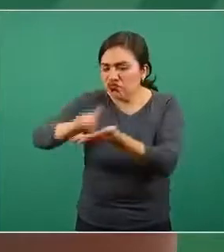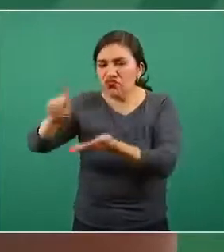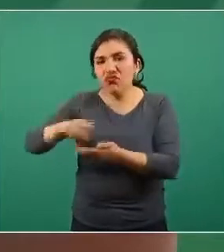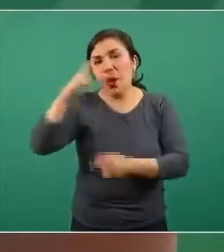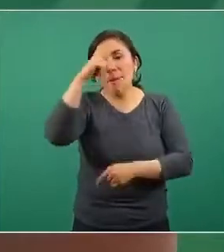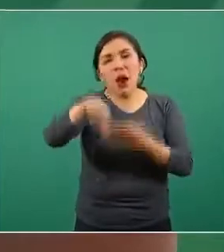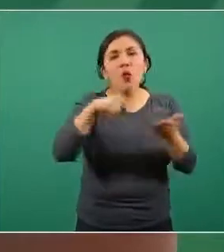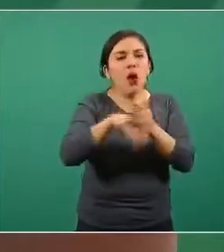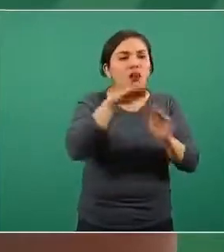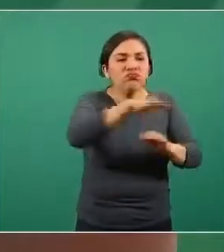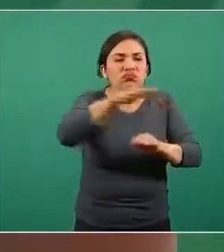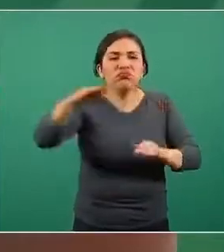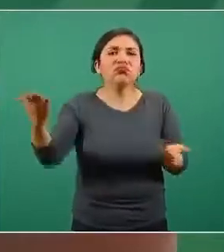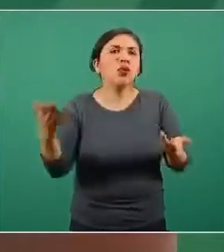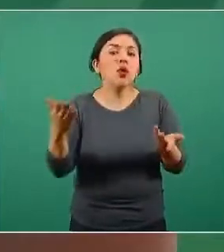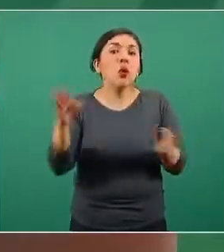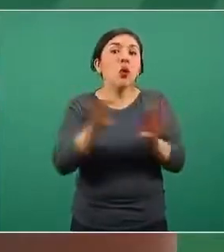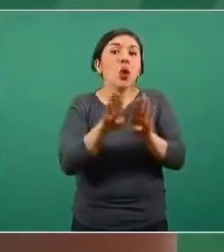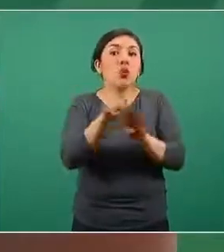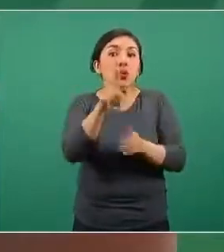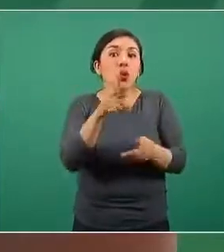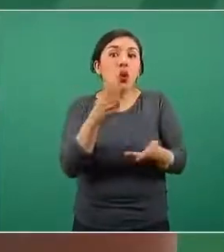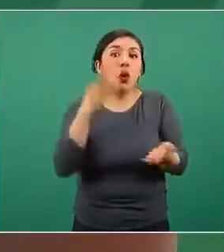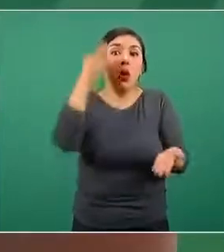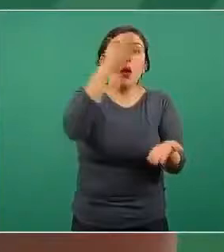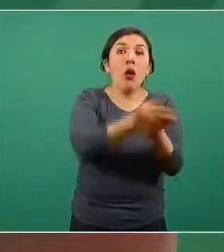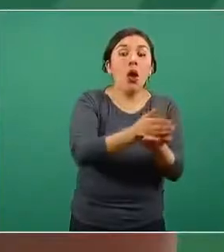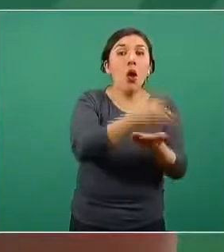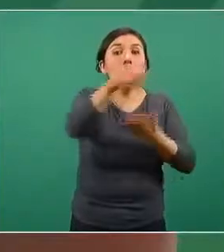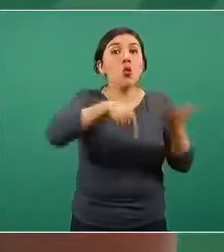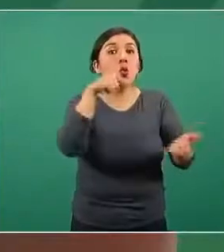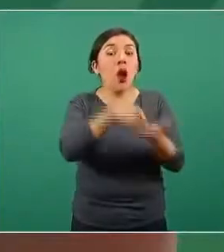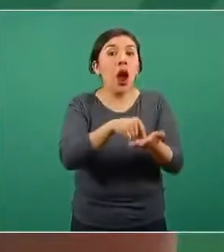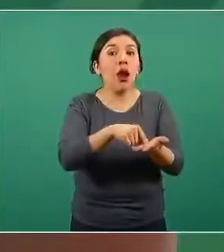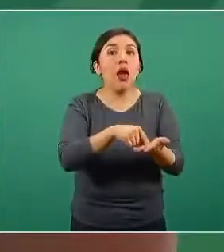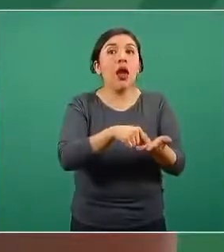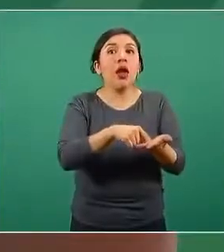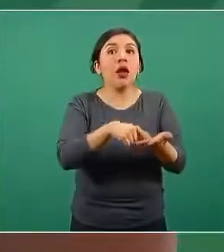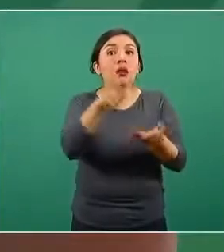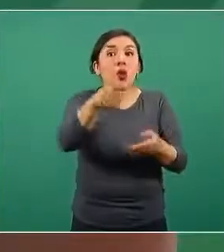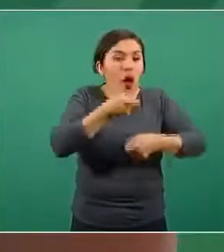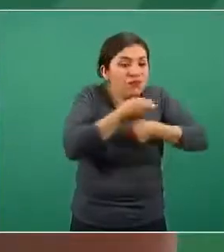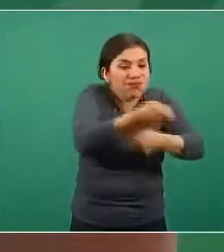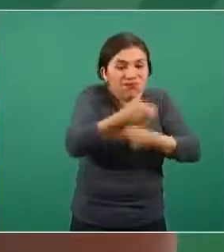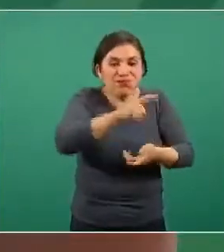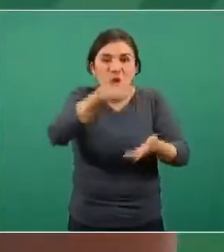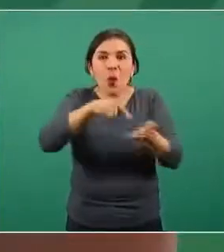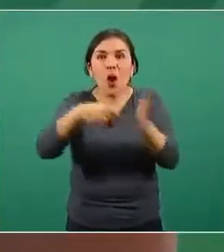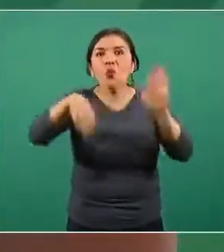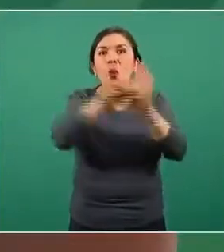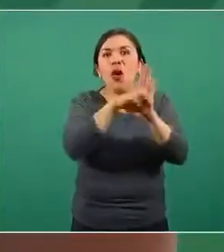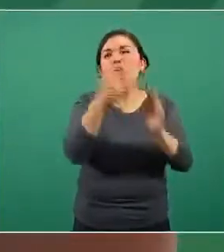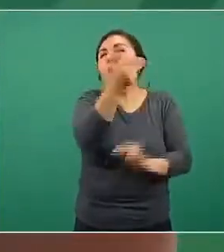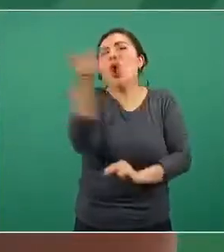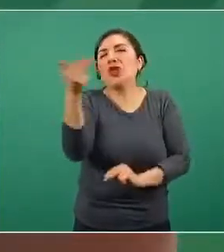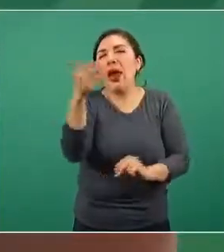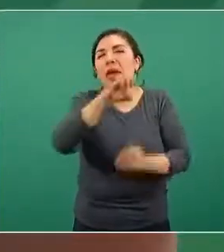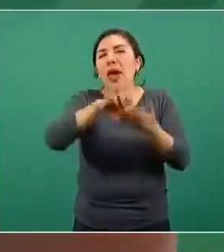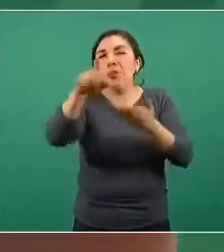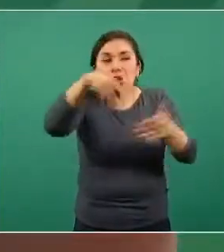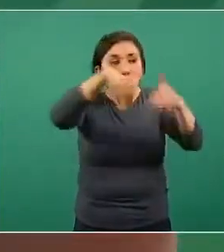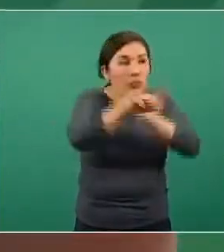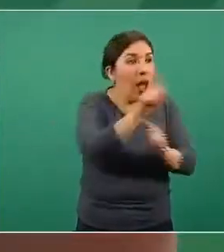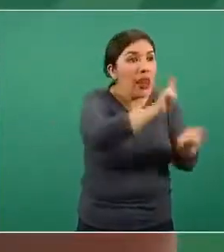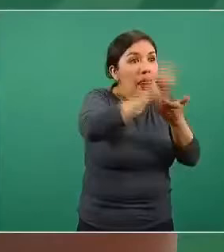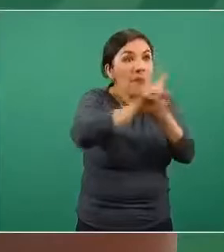las superficies. A lo mejor no van a llegar, y evidentemente no es lo esperado, que lleguen y hagan la limpieza del cuarto de un hotel en caso de que